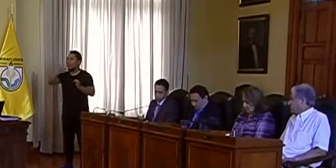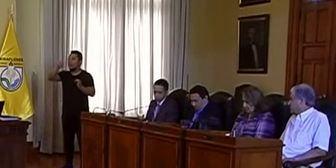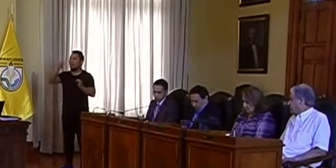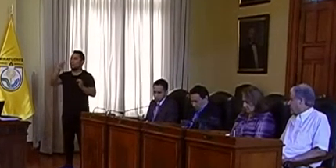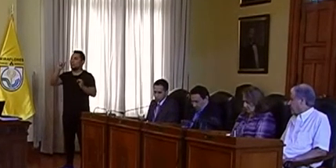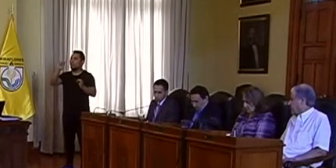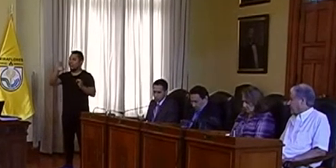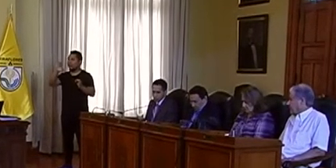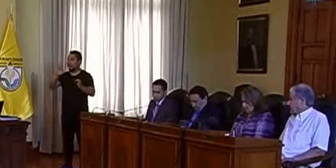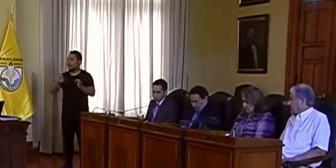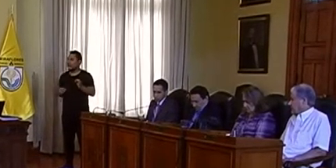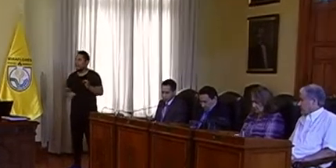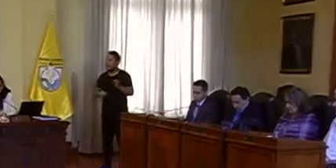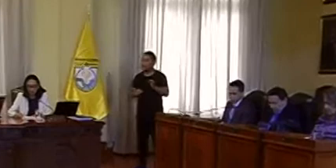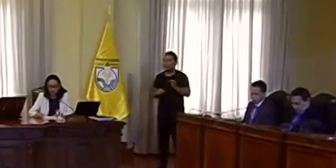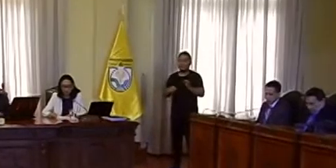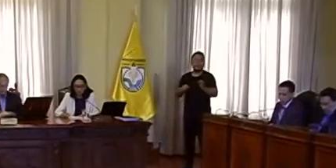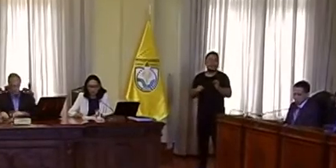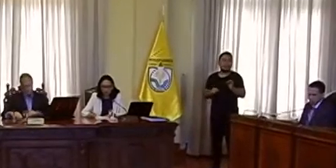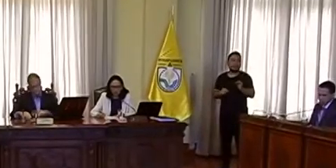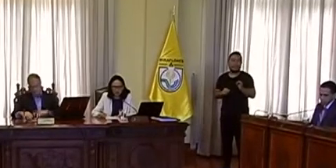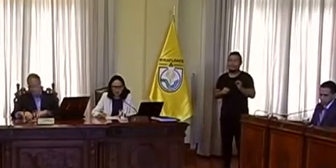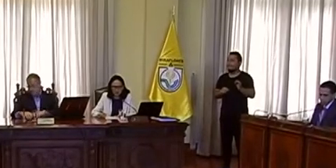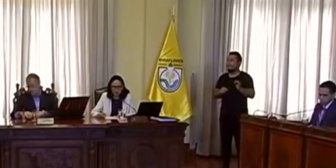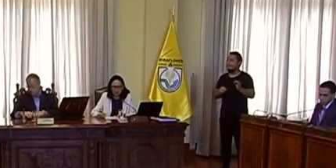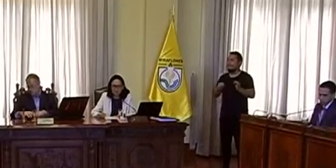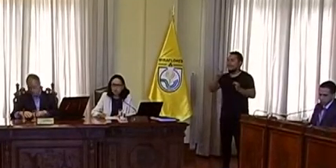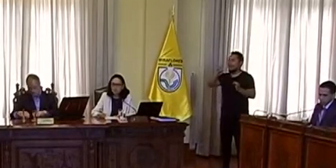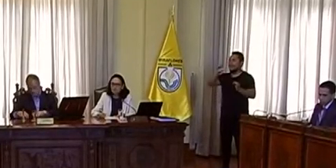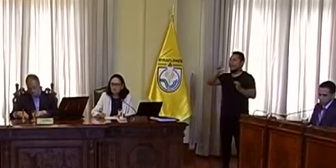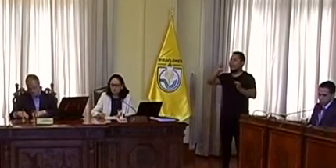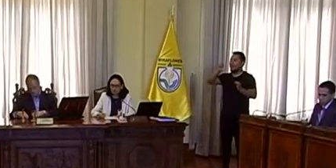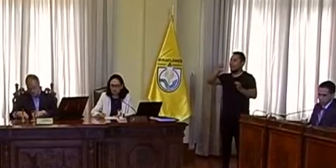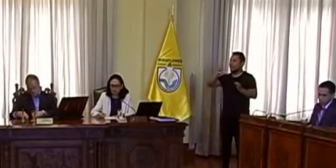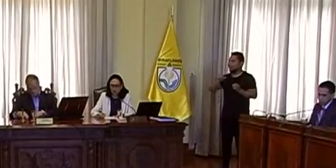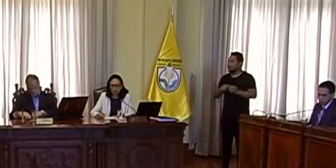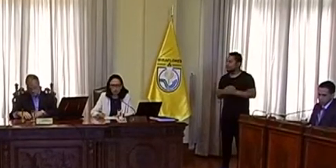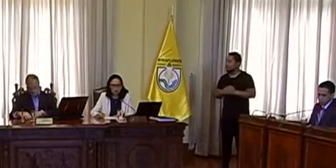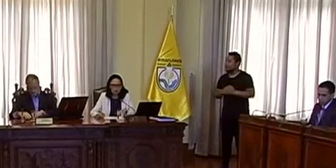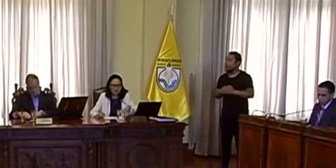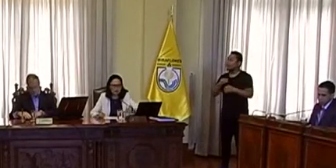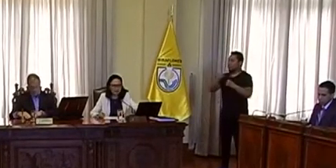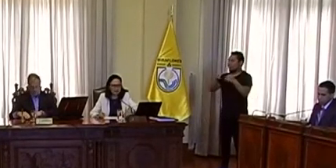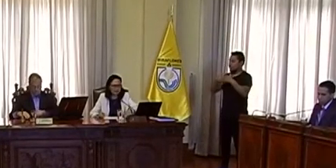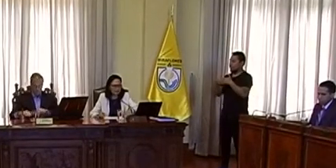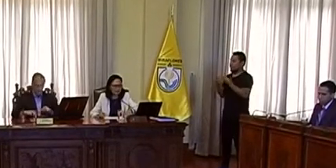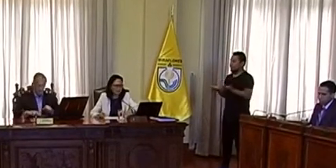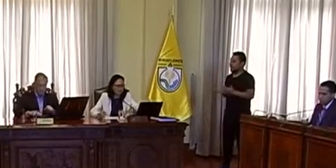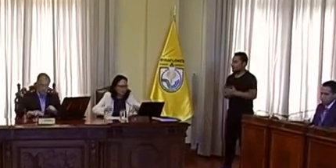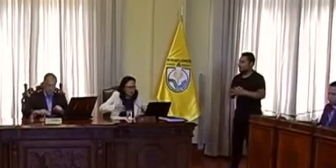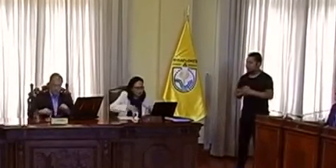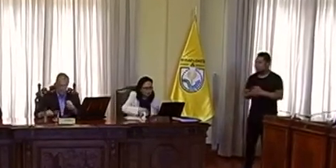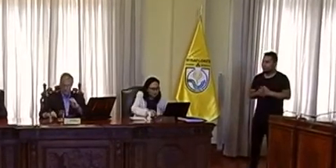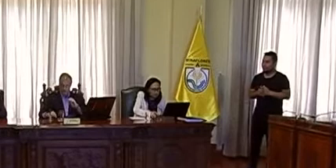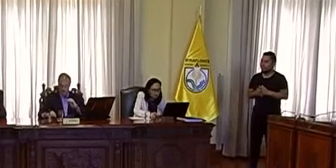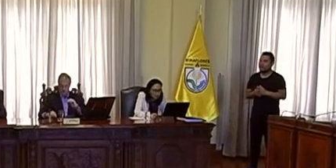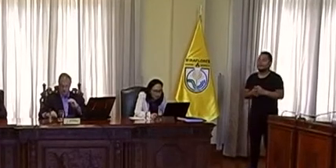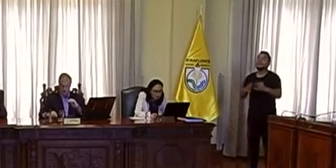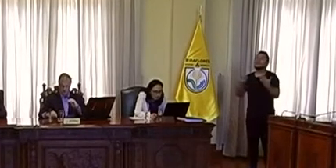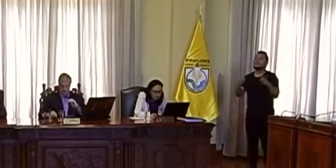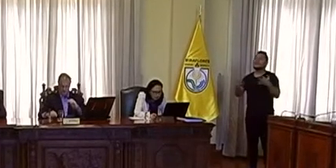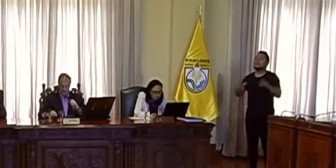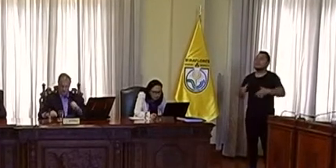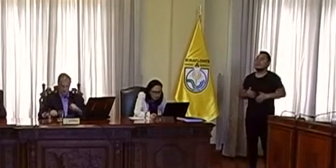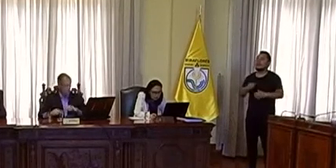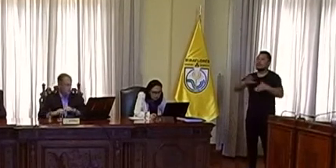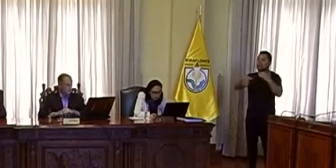de Albertis González del Riego. Señora Valia Barak Pastor. Al quórum, señor alcalde. Muy bien, con el